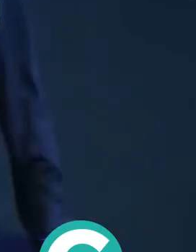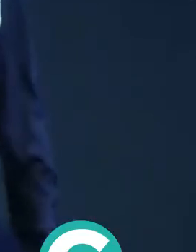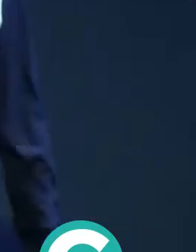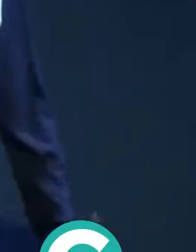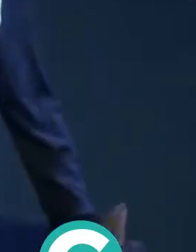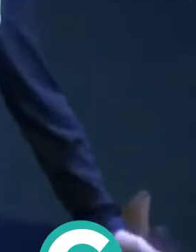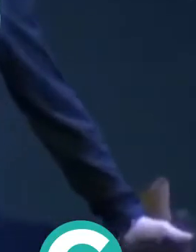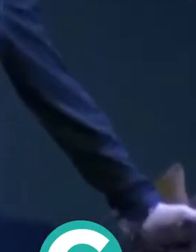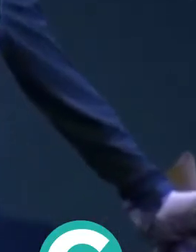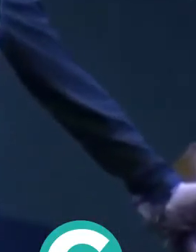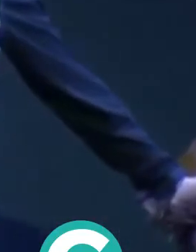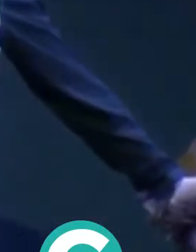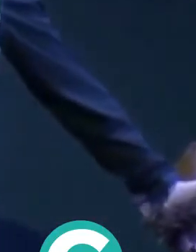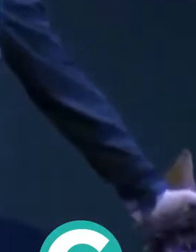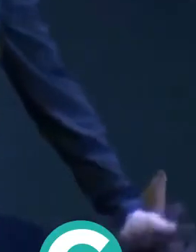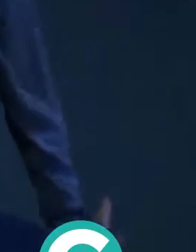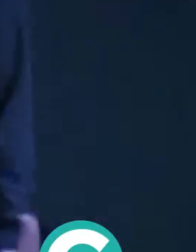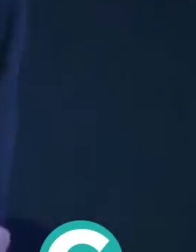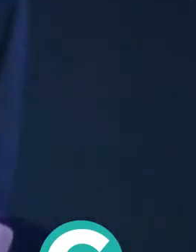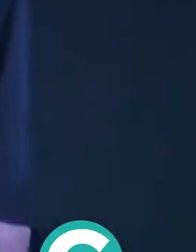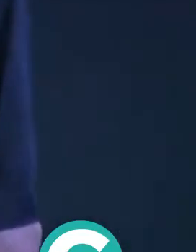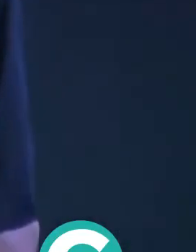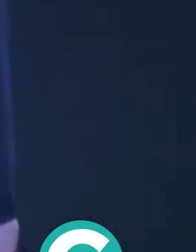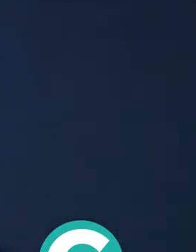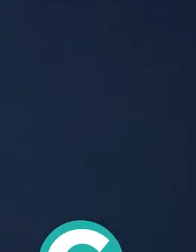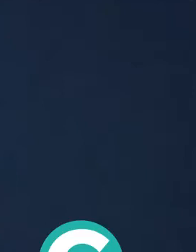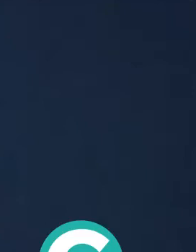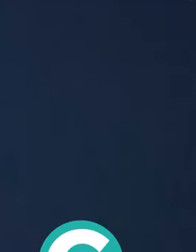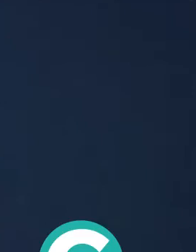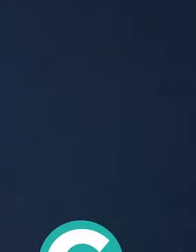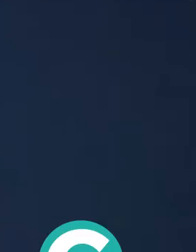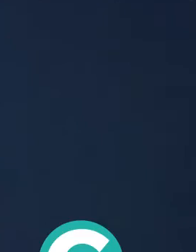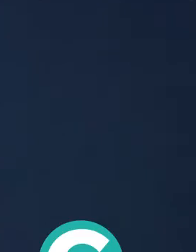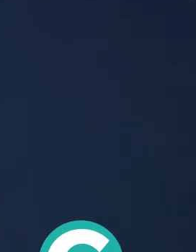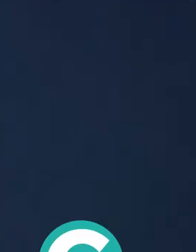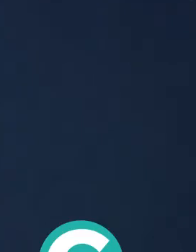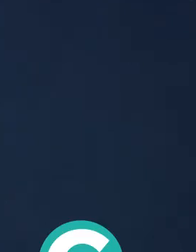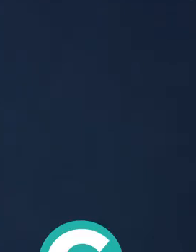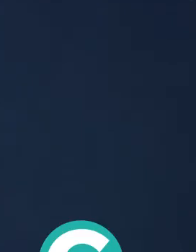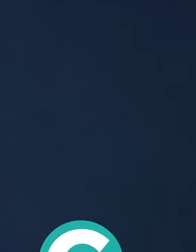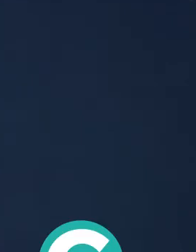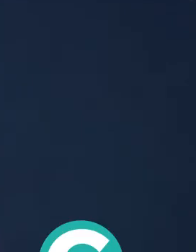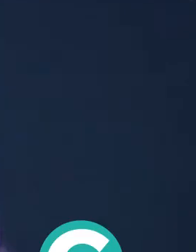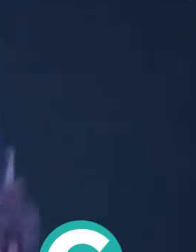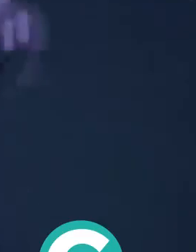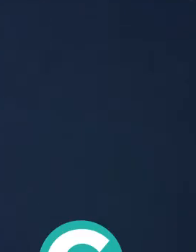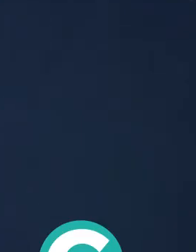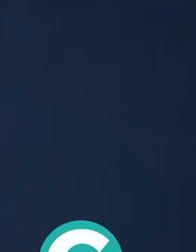escucho balando y en la inmensidad quisiera algún día poderla ordeñar.